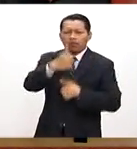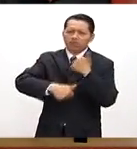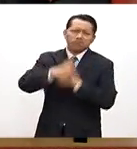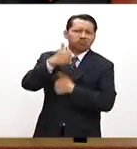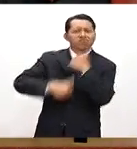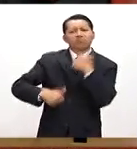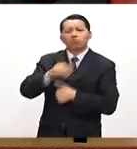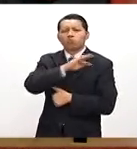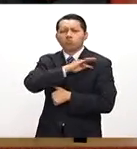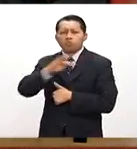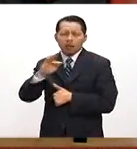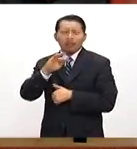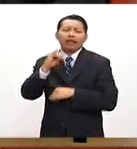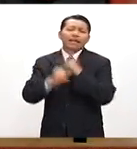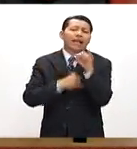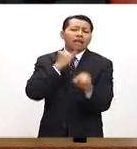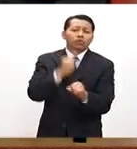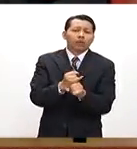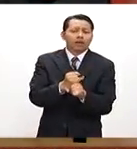internacional en este sector?